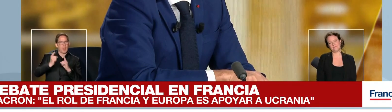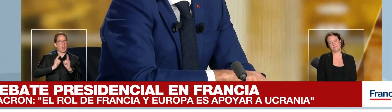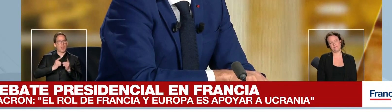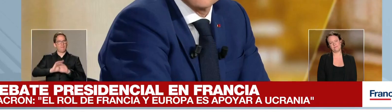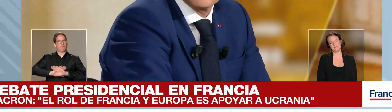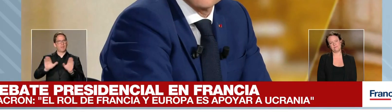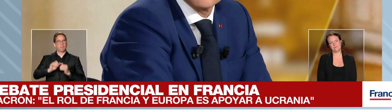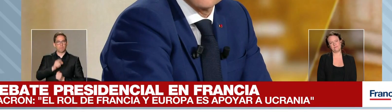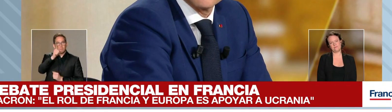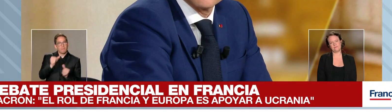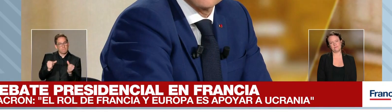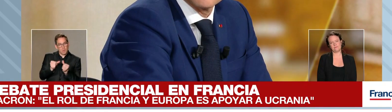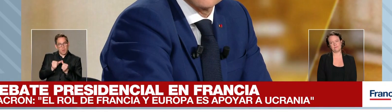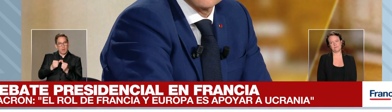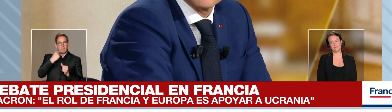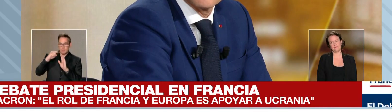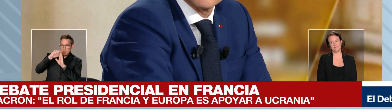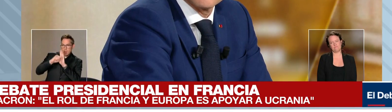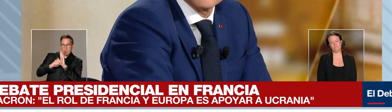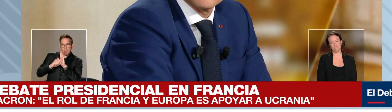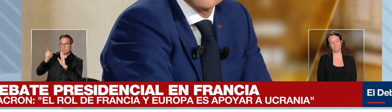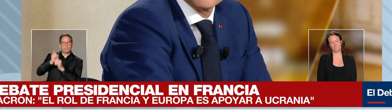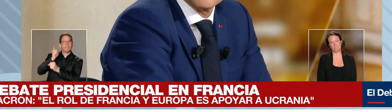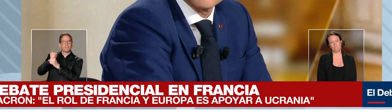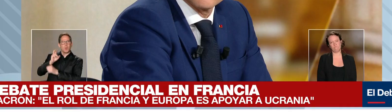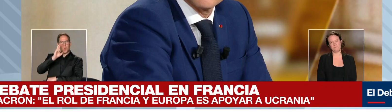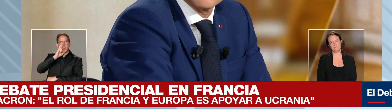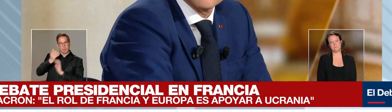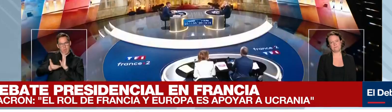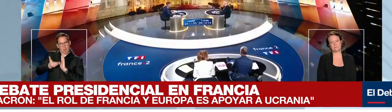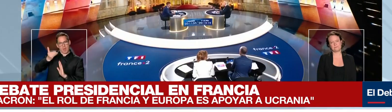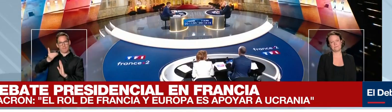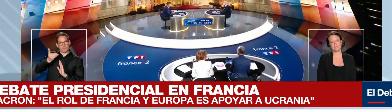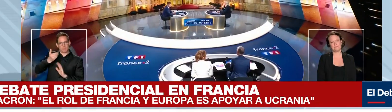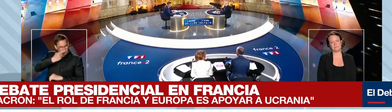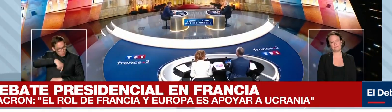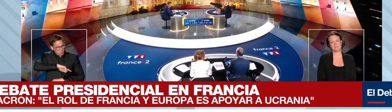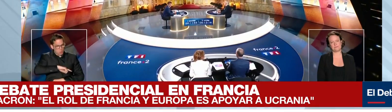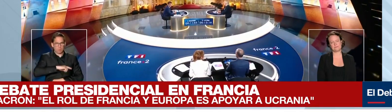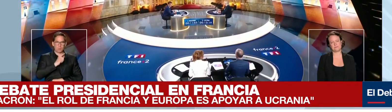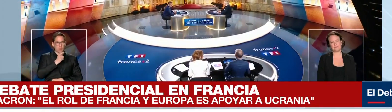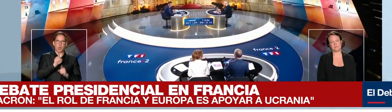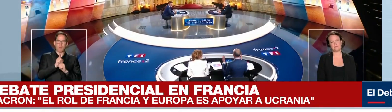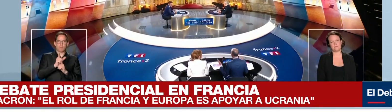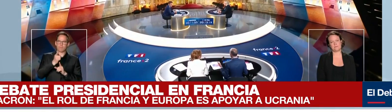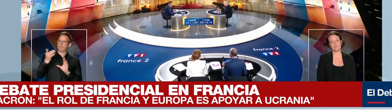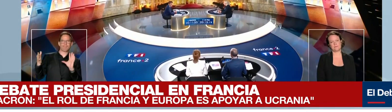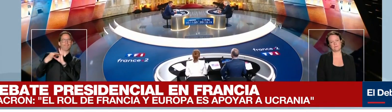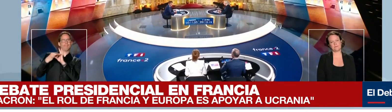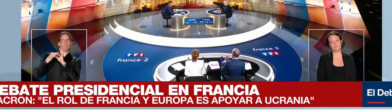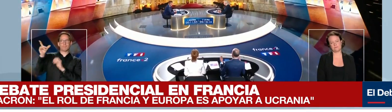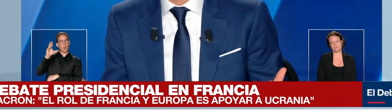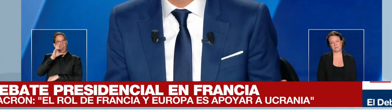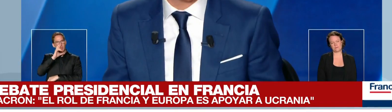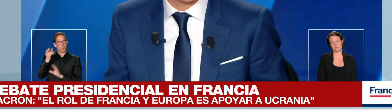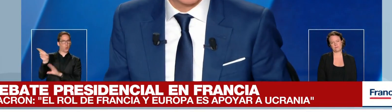termine, habrá que levantar inmediatamente las sanciones contra Rusia y nosotros franceses podríamos considerar a Putin como un